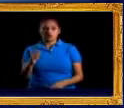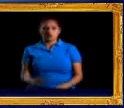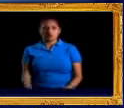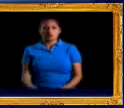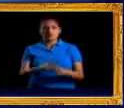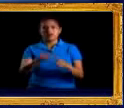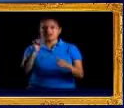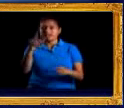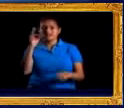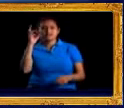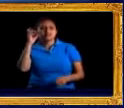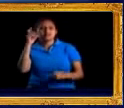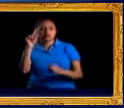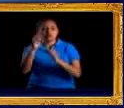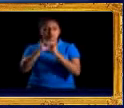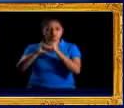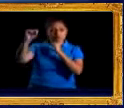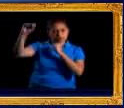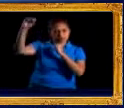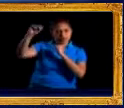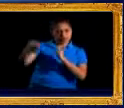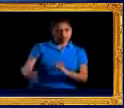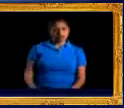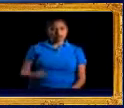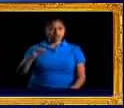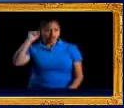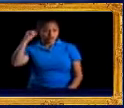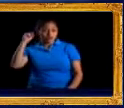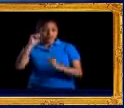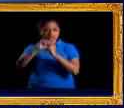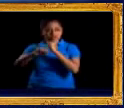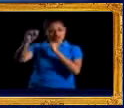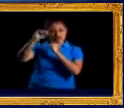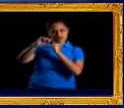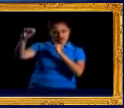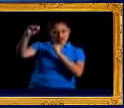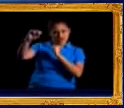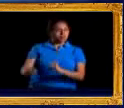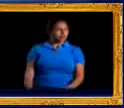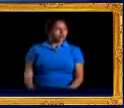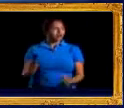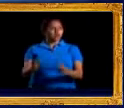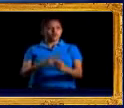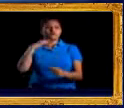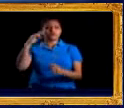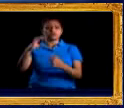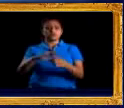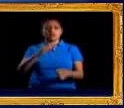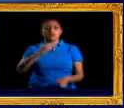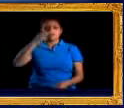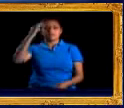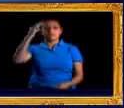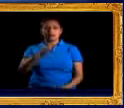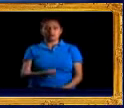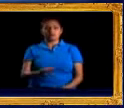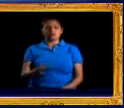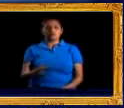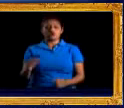shofar. Pueden sonar el shofar porque, hermano, las trompetas también, con voz de mando, con trompeta de